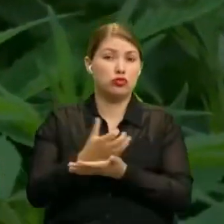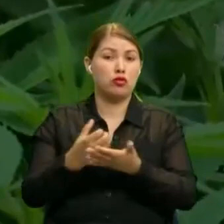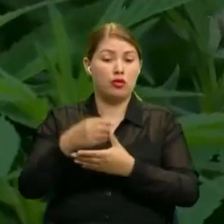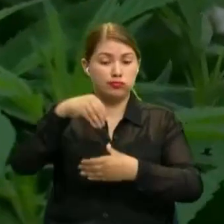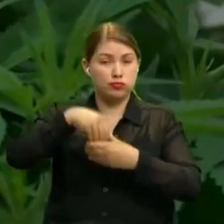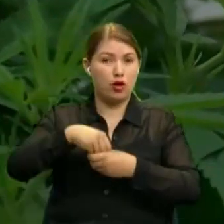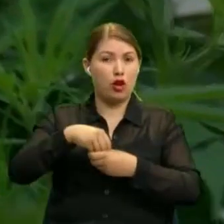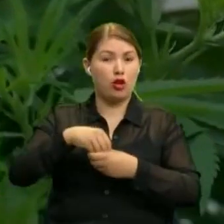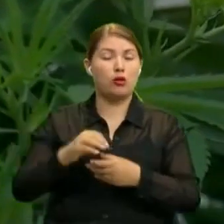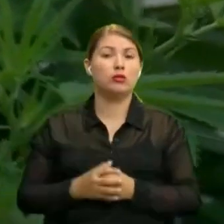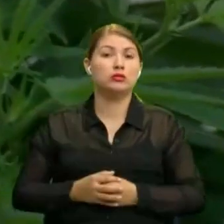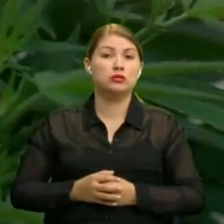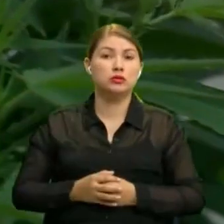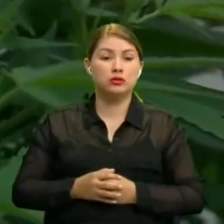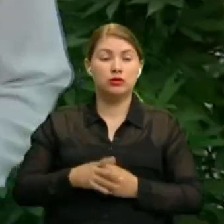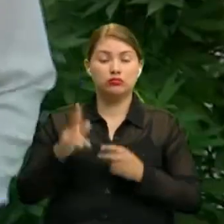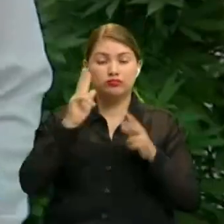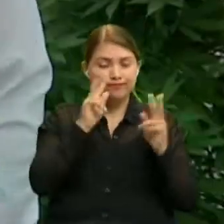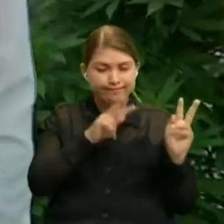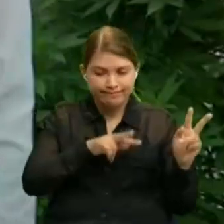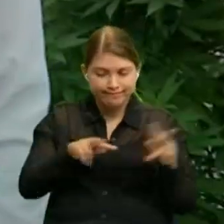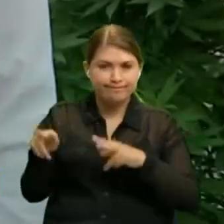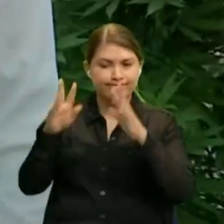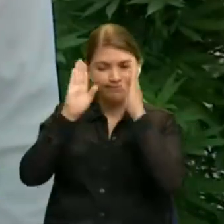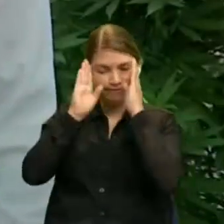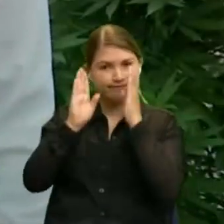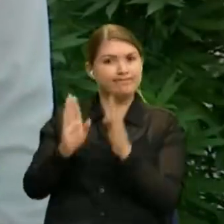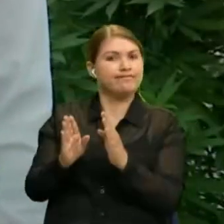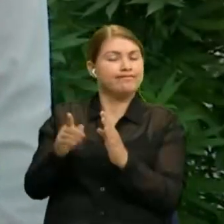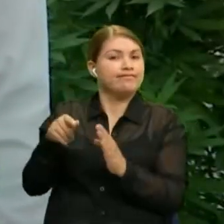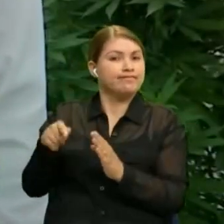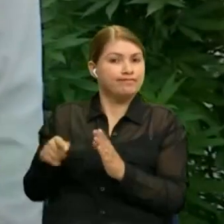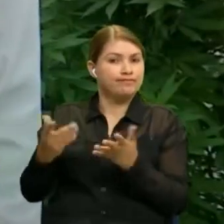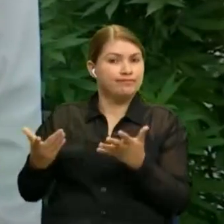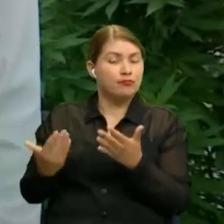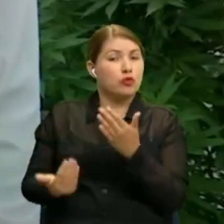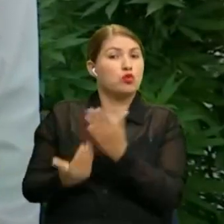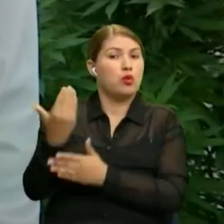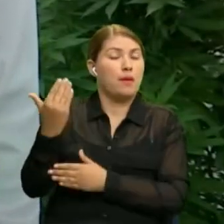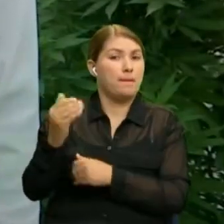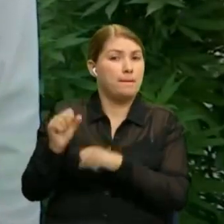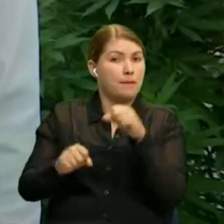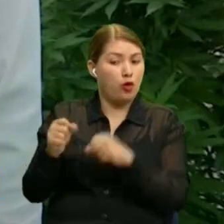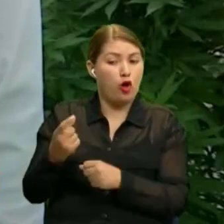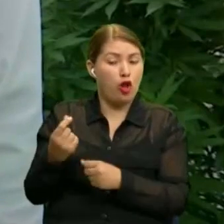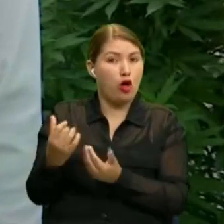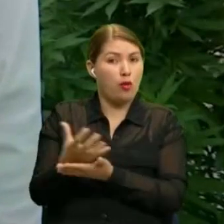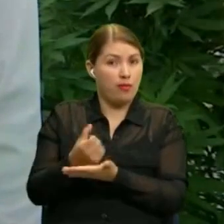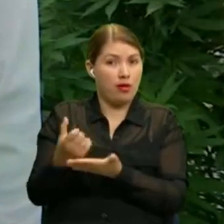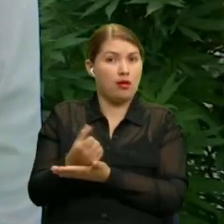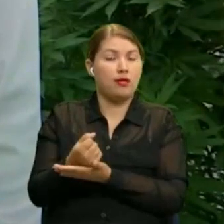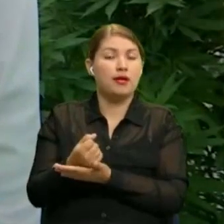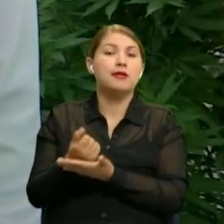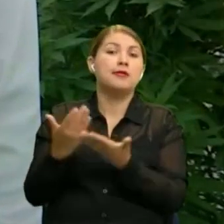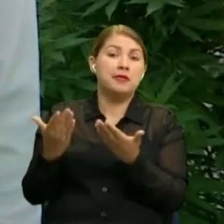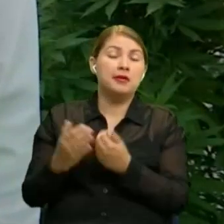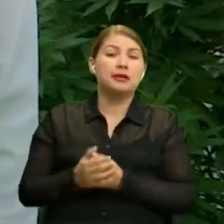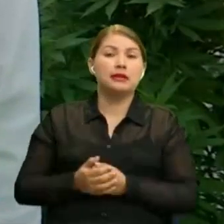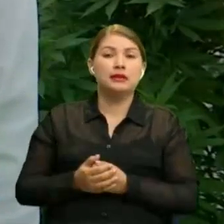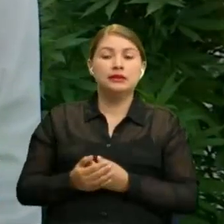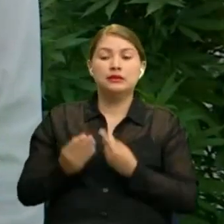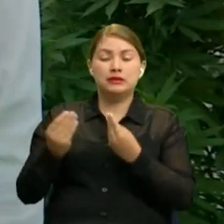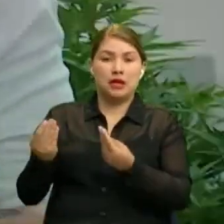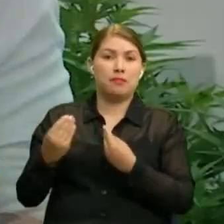para que vuelquen su mirada y su atención sobre esta esta nueva posibilidad económica ya que va a traer